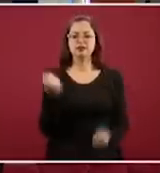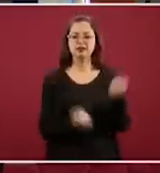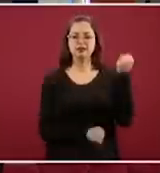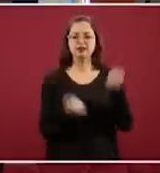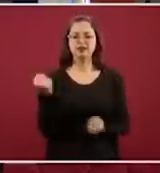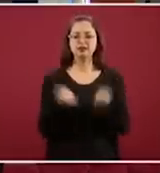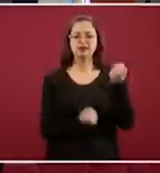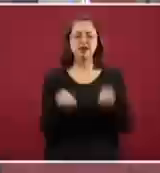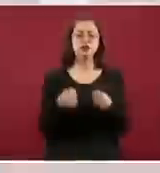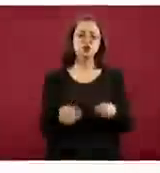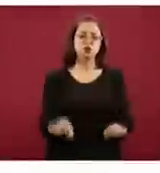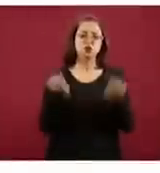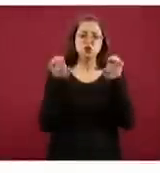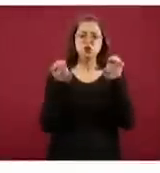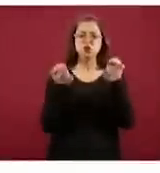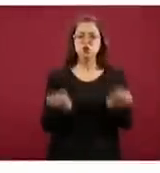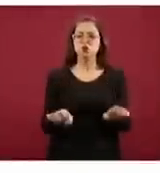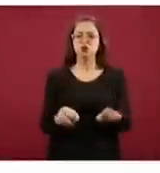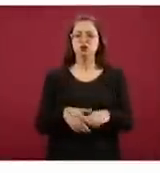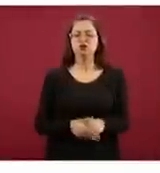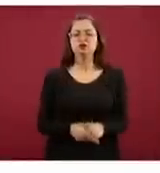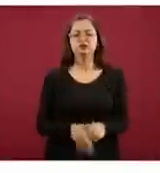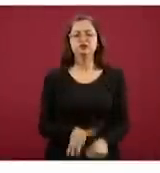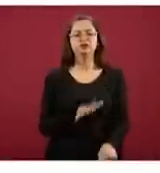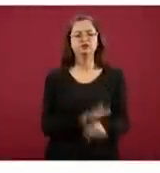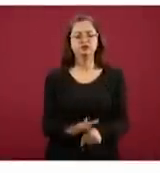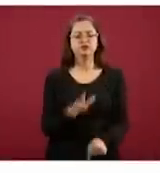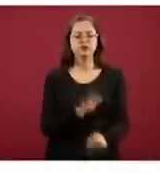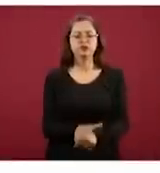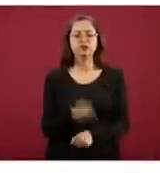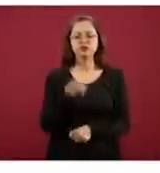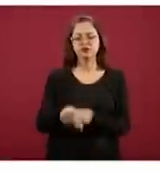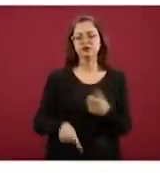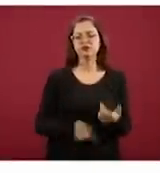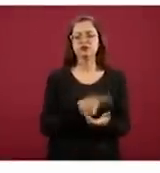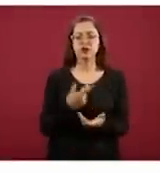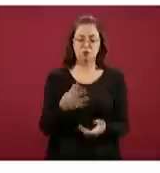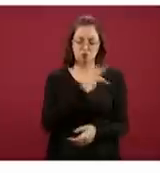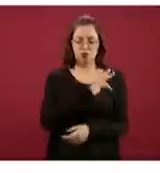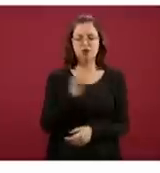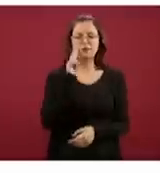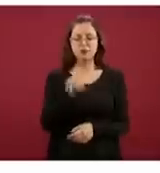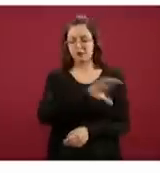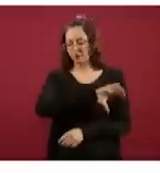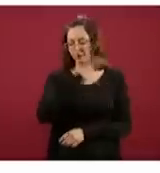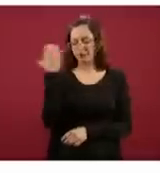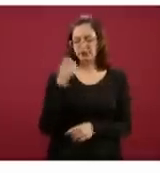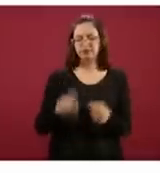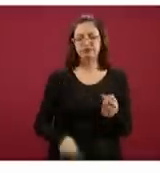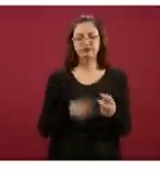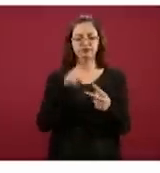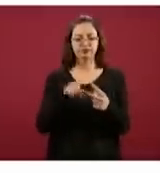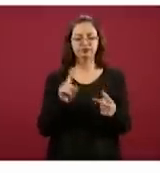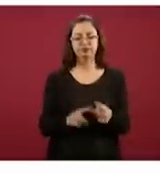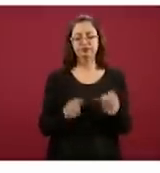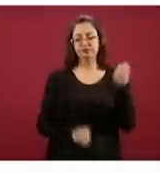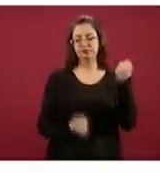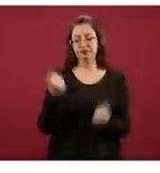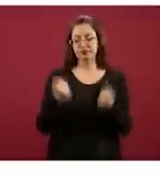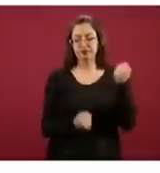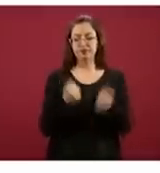denominados de lujo. ¿Qué son estos vehículos? Ahorita presentamos las fotos. Son dos vehículos